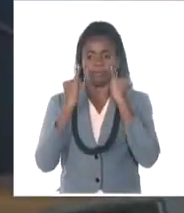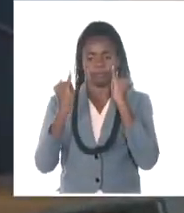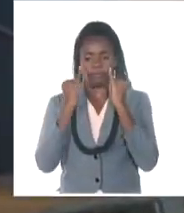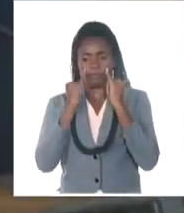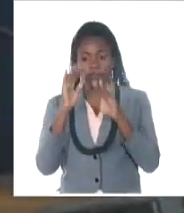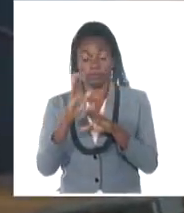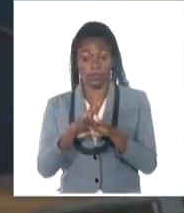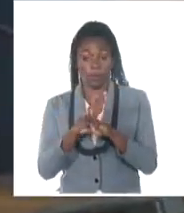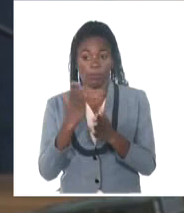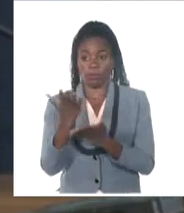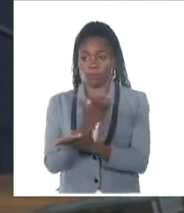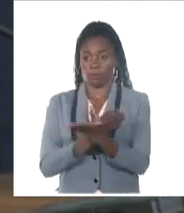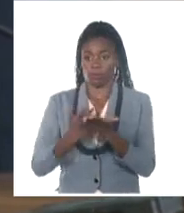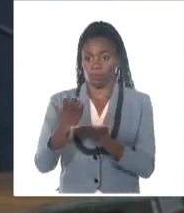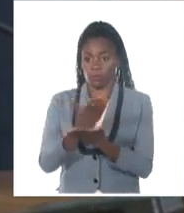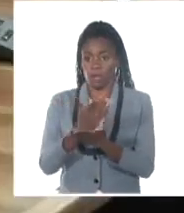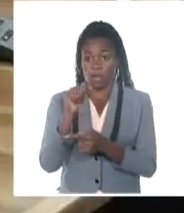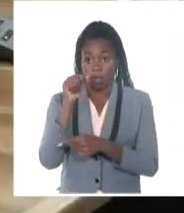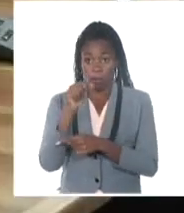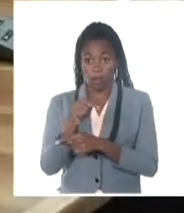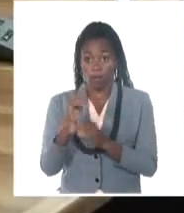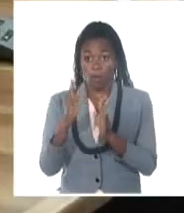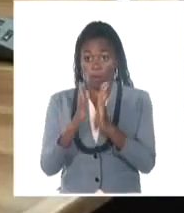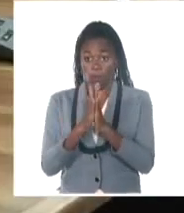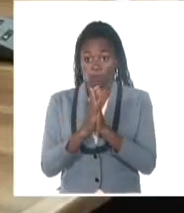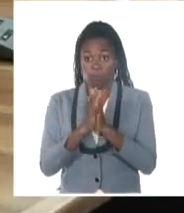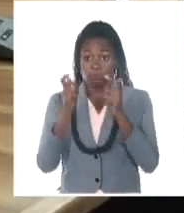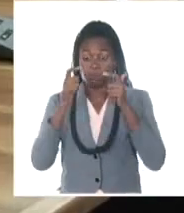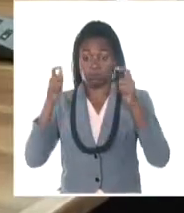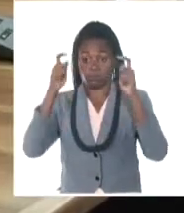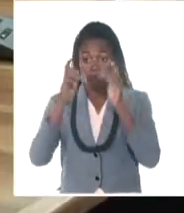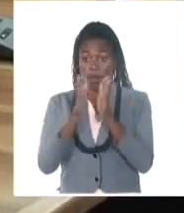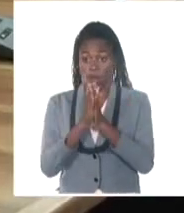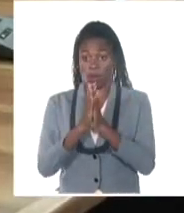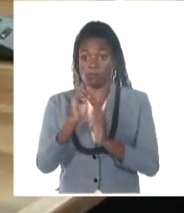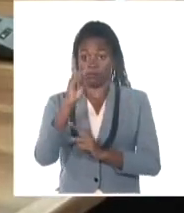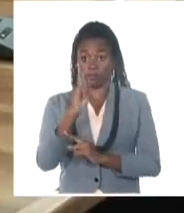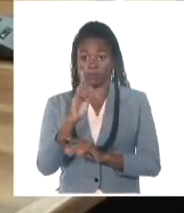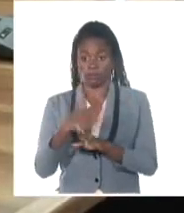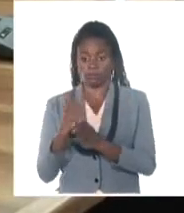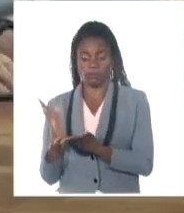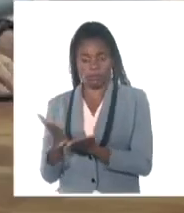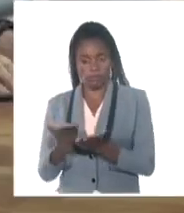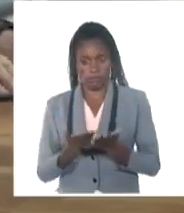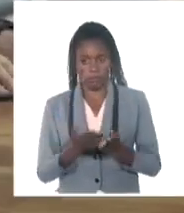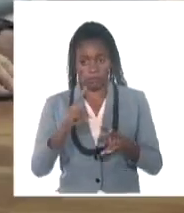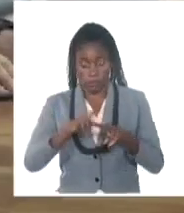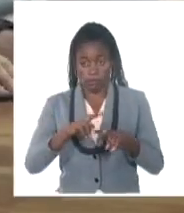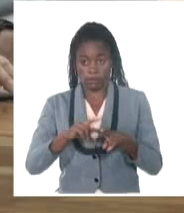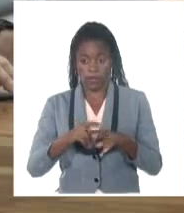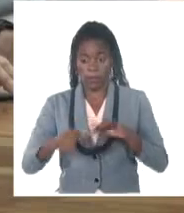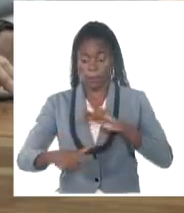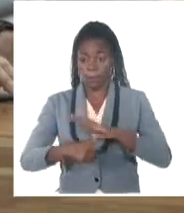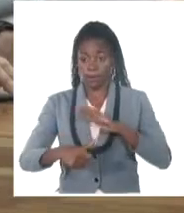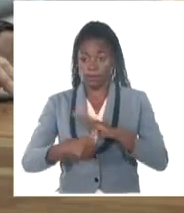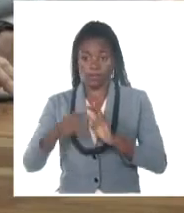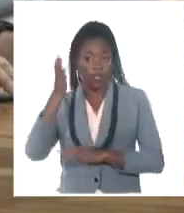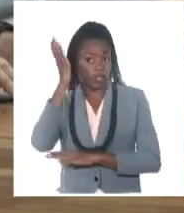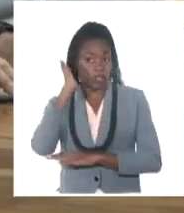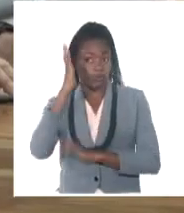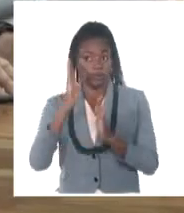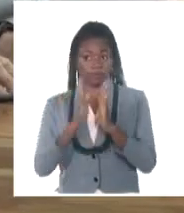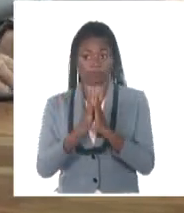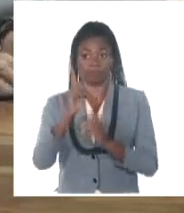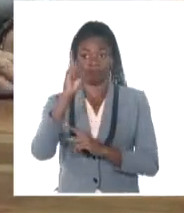el intercambio estuvieron presentes el cardenal Juan de la Caridad García Rodríguez, arzobispo de La Habana, el presidente de la Conferencia de